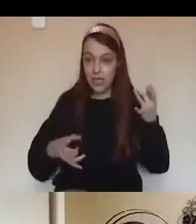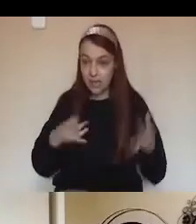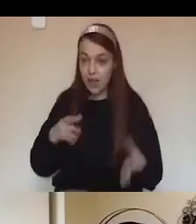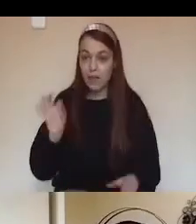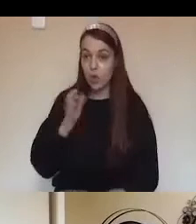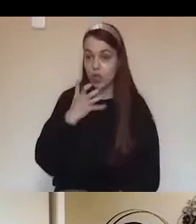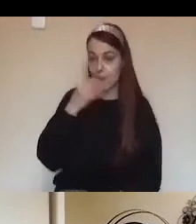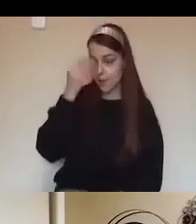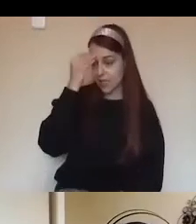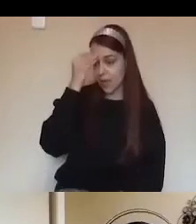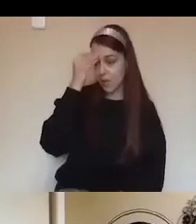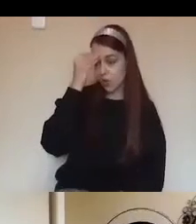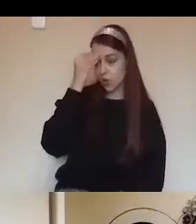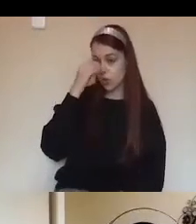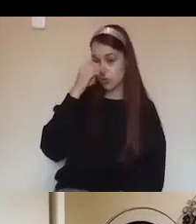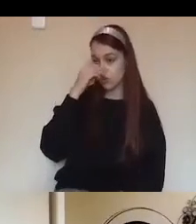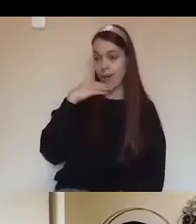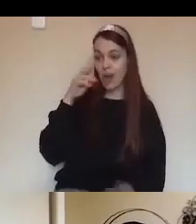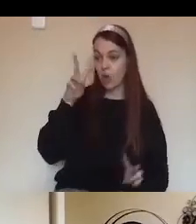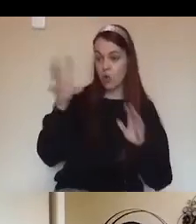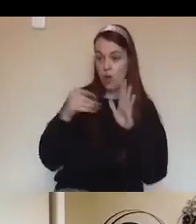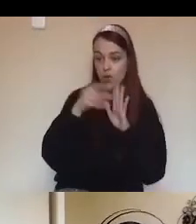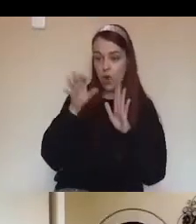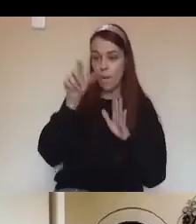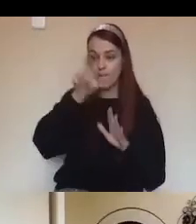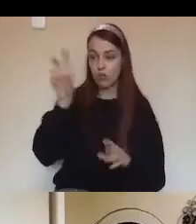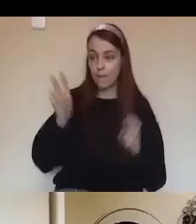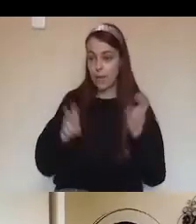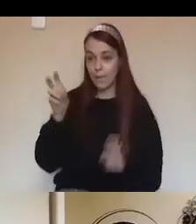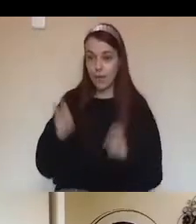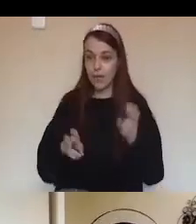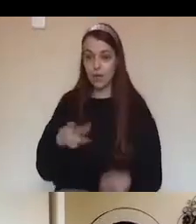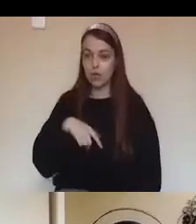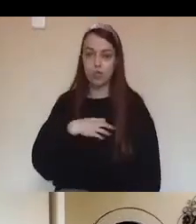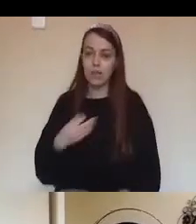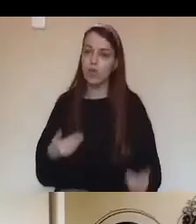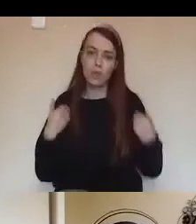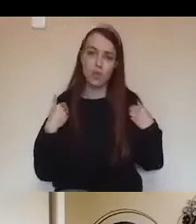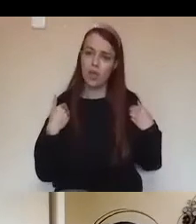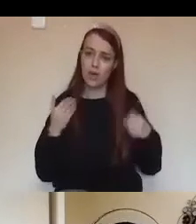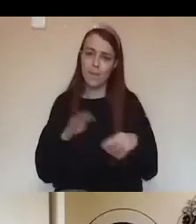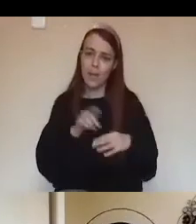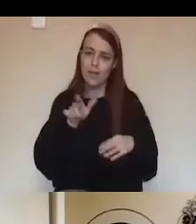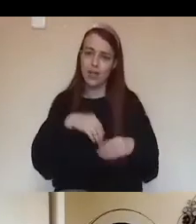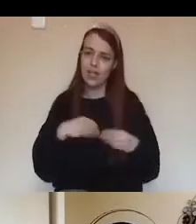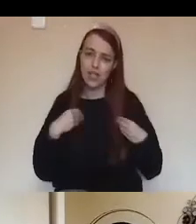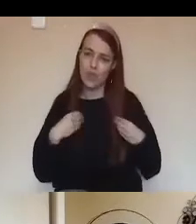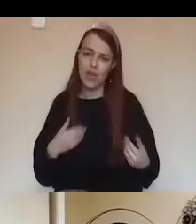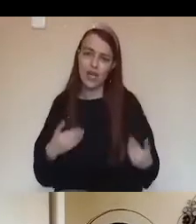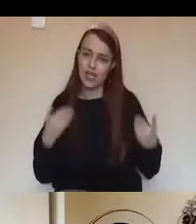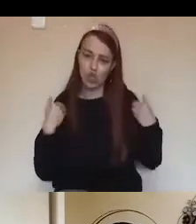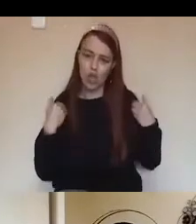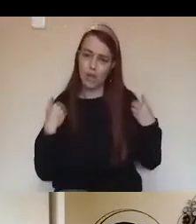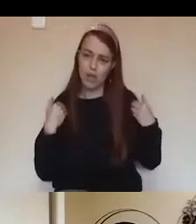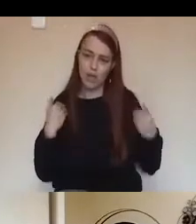en incorporar o en la llegada de visitantes, tenemos que ser muy responsables con la comunidad local, pensando en este concepto holístico